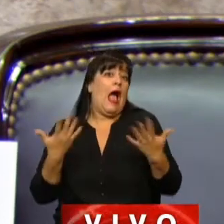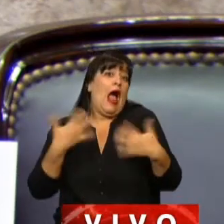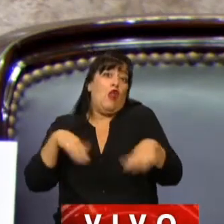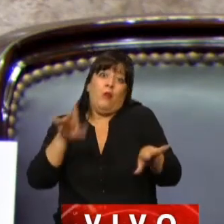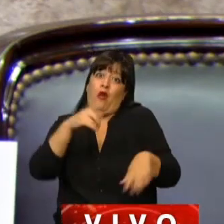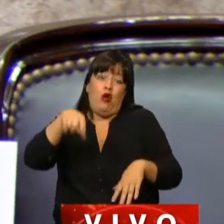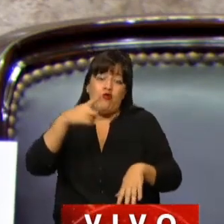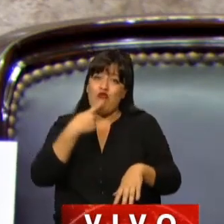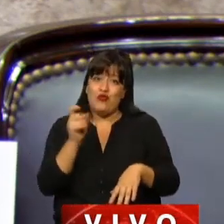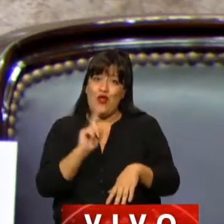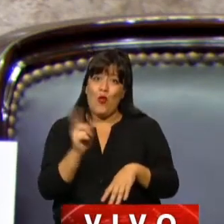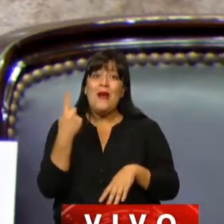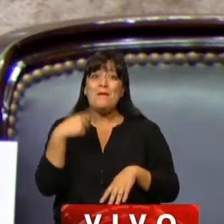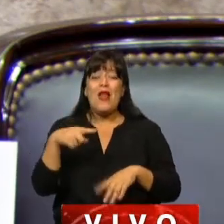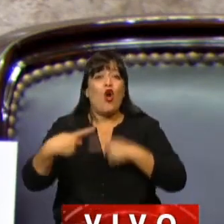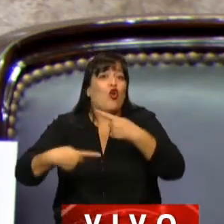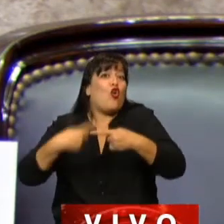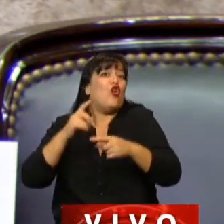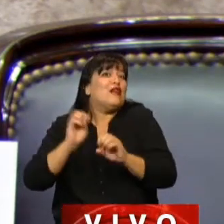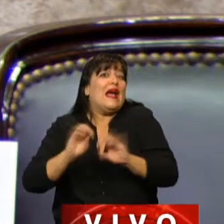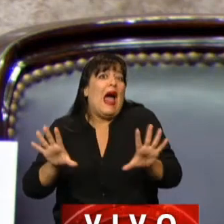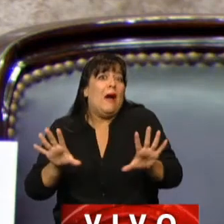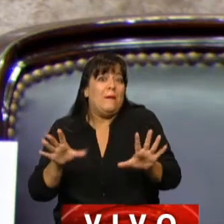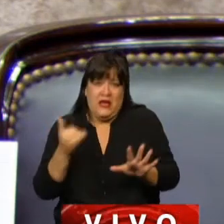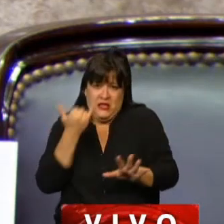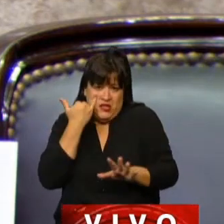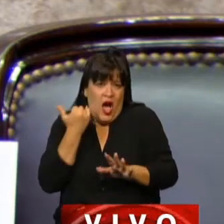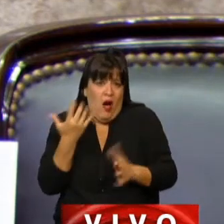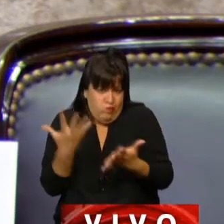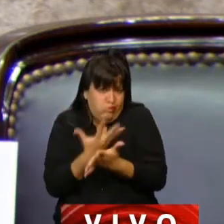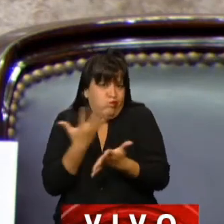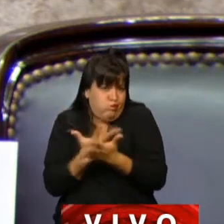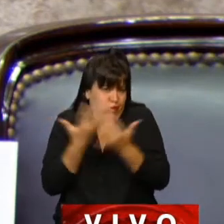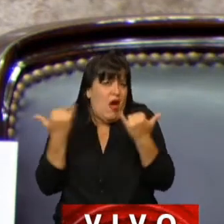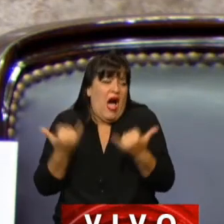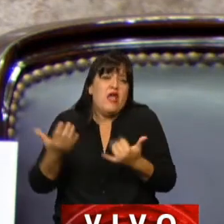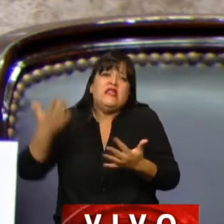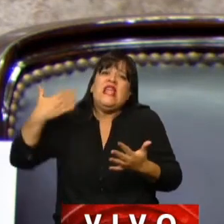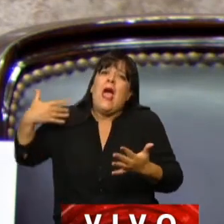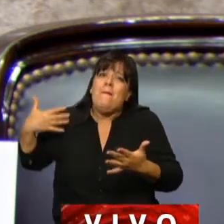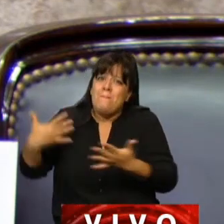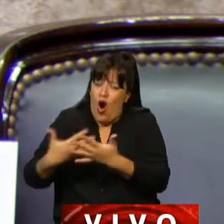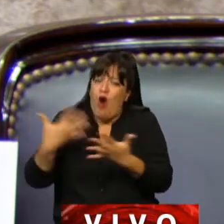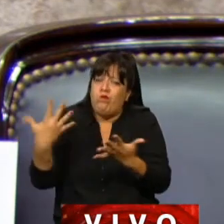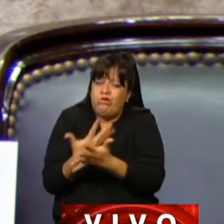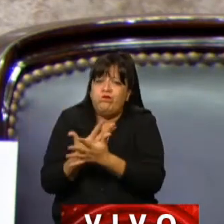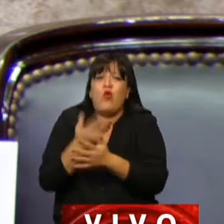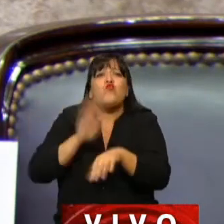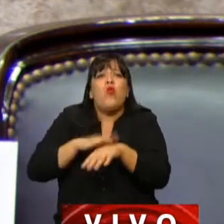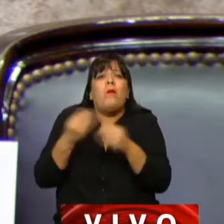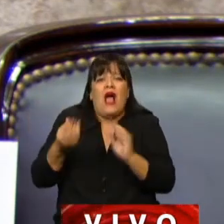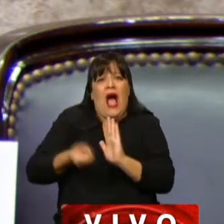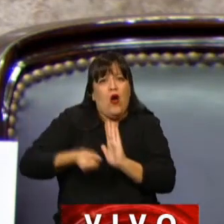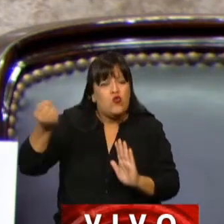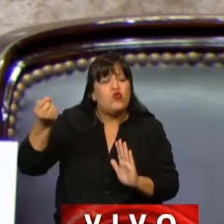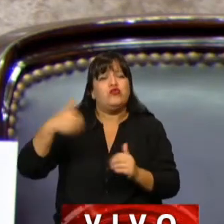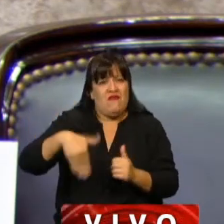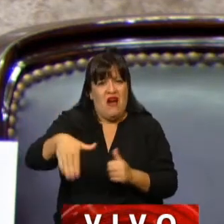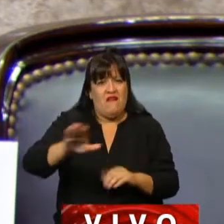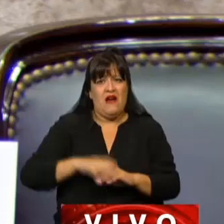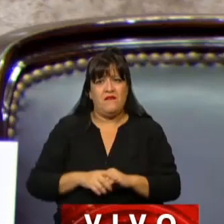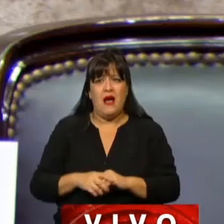cuenta, pero las enormes consecuencias ya se vienen padeciendo, de hace mucho tiempo, con los ajustes que se vienen, pero